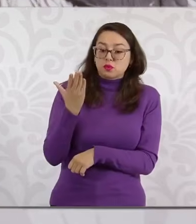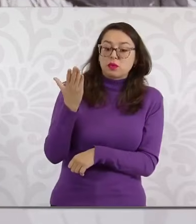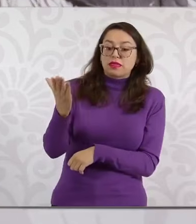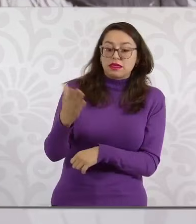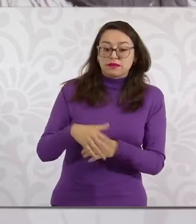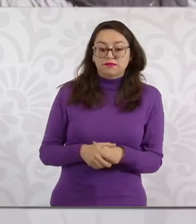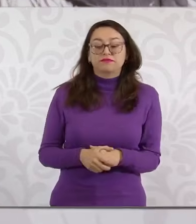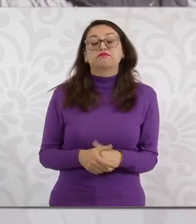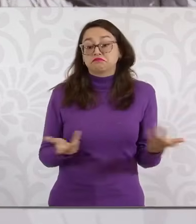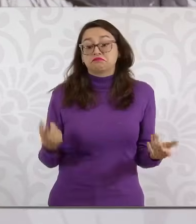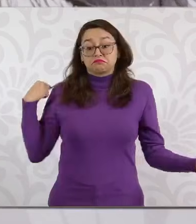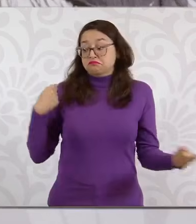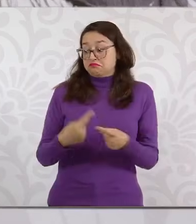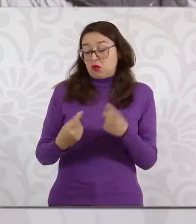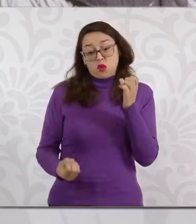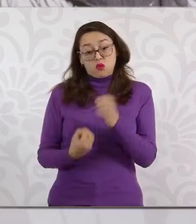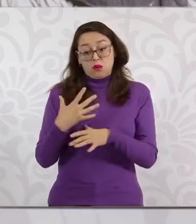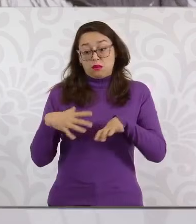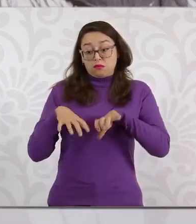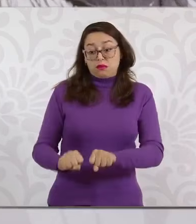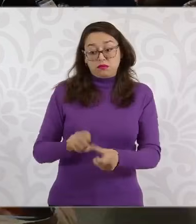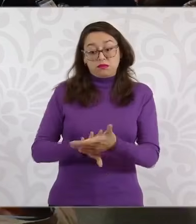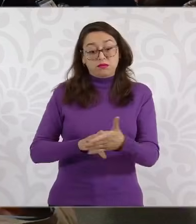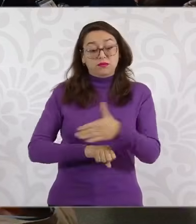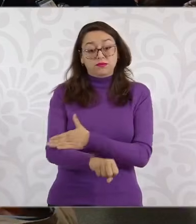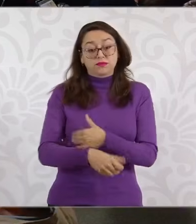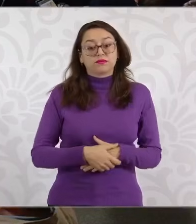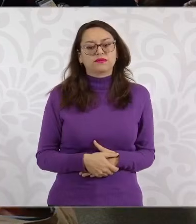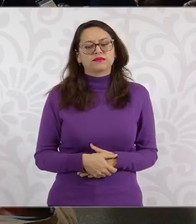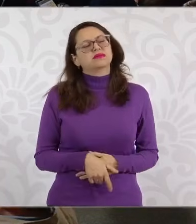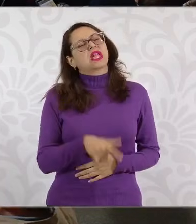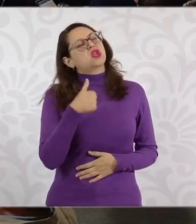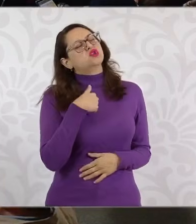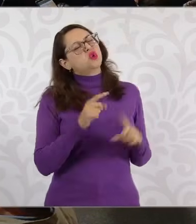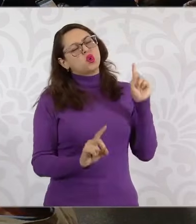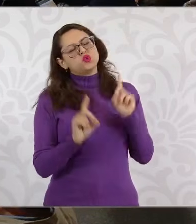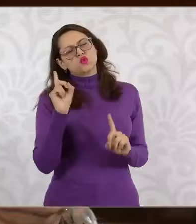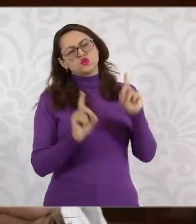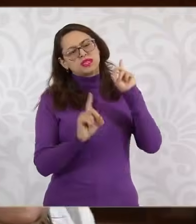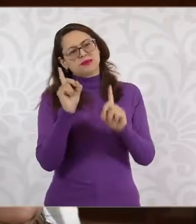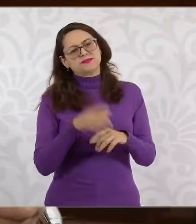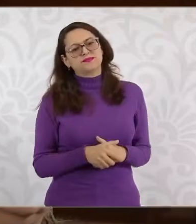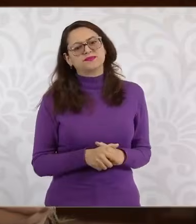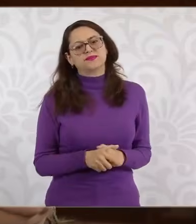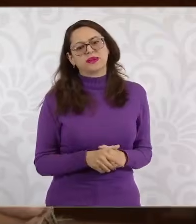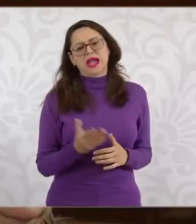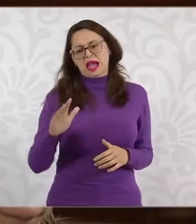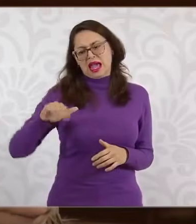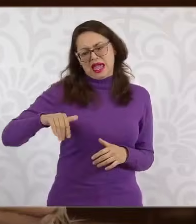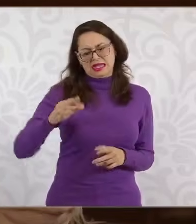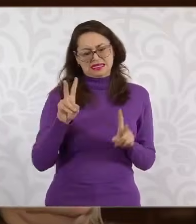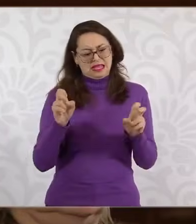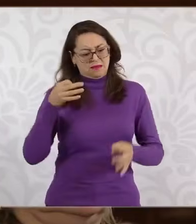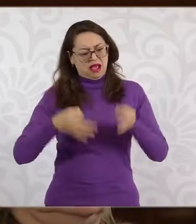llevado a nuevas detenciones y nuevas líneas de investigación. Sí, Presidenta, me quedo un poco con la duda de lo que mencionaba sobre la resolución. Lo